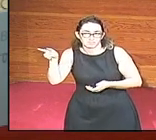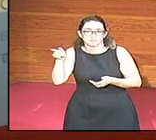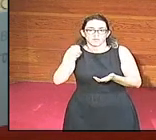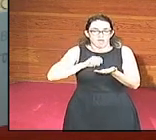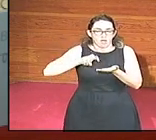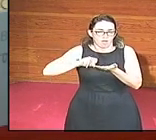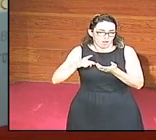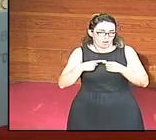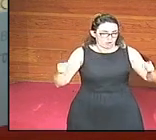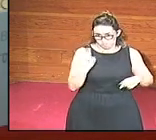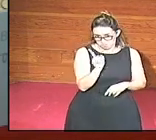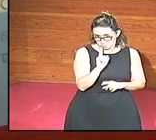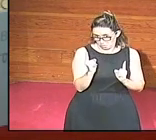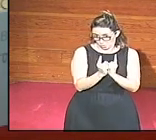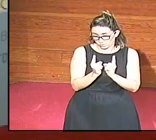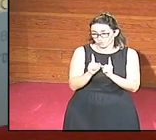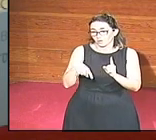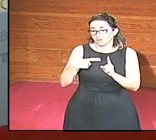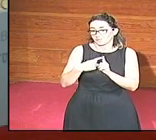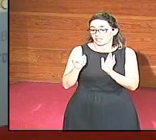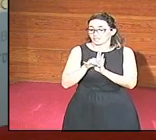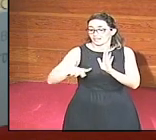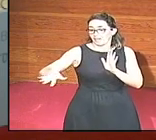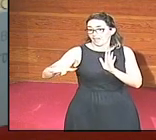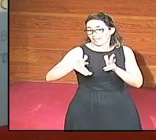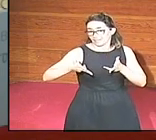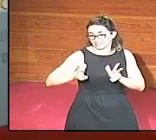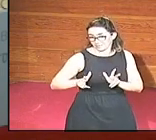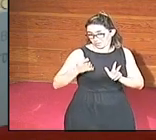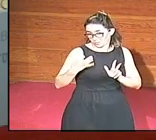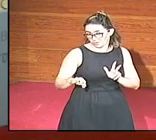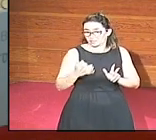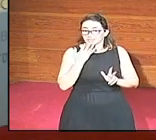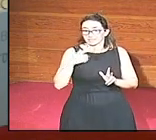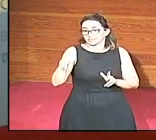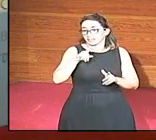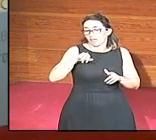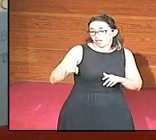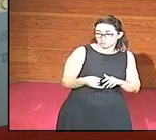mucho y además tenéis terrazas al lado, con lo cual si os agotáis podéis ir a refrescar.